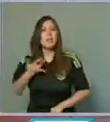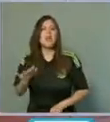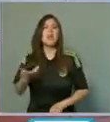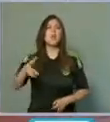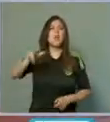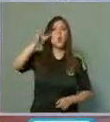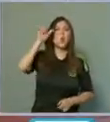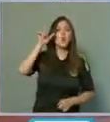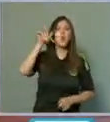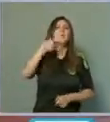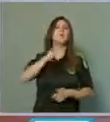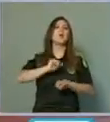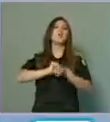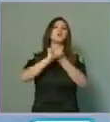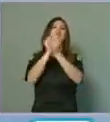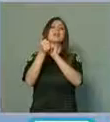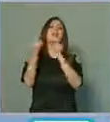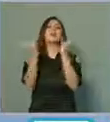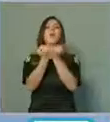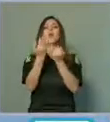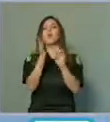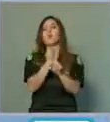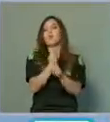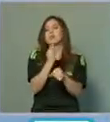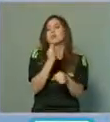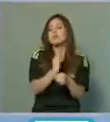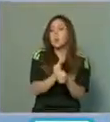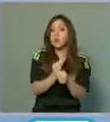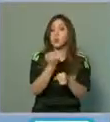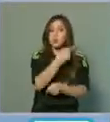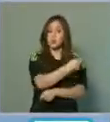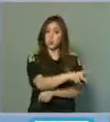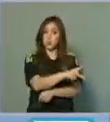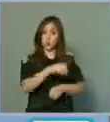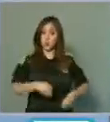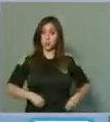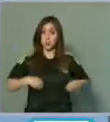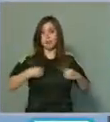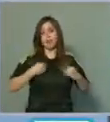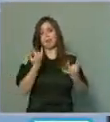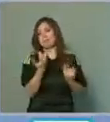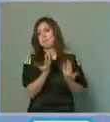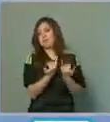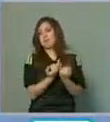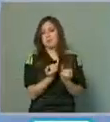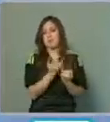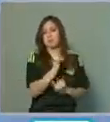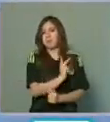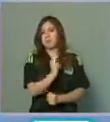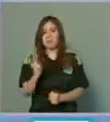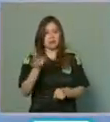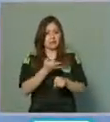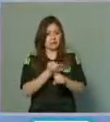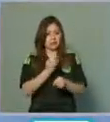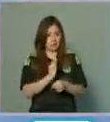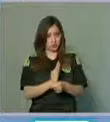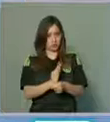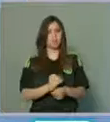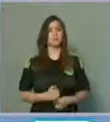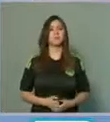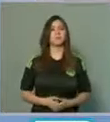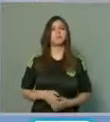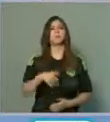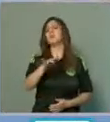¿no? De alguna manera su vida tiene ese toque también chejoviano. Oye, pero entonces a mí me surge una duda. ¿Cuándo es cuando él empieza